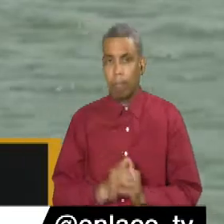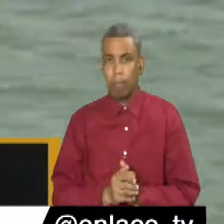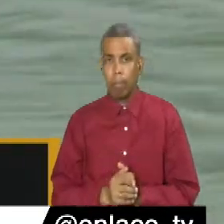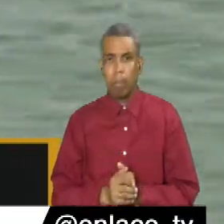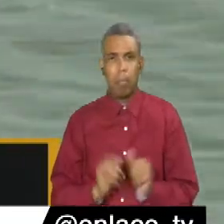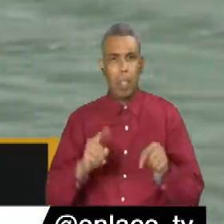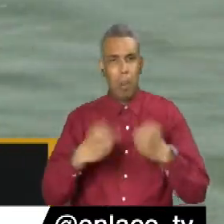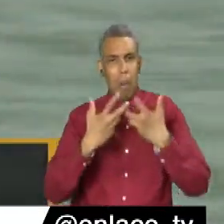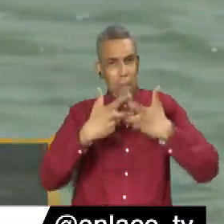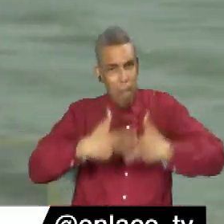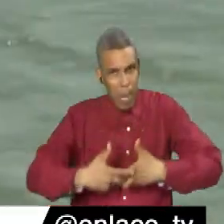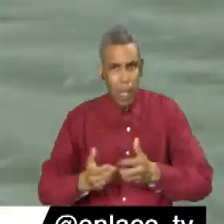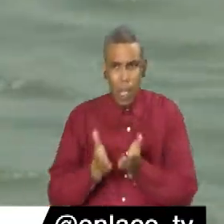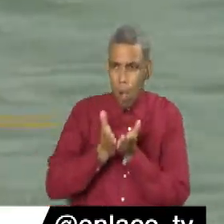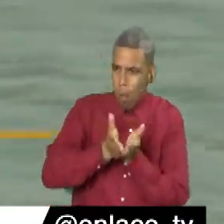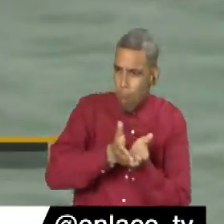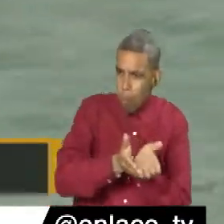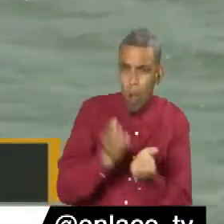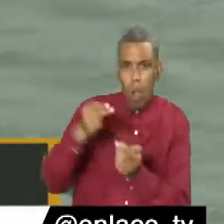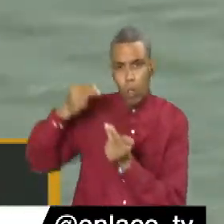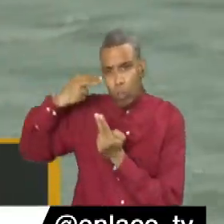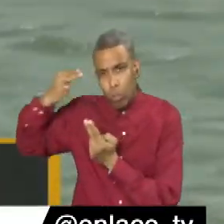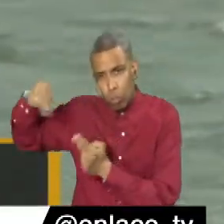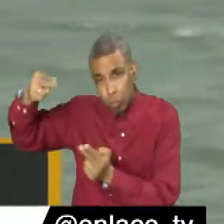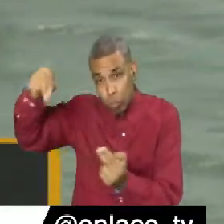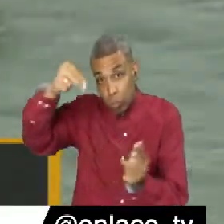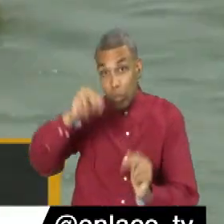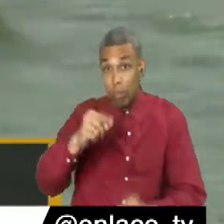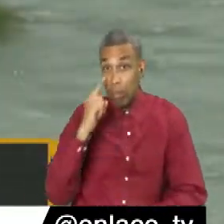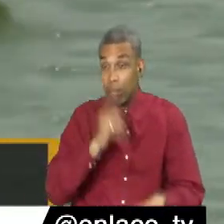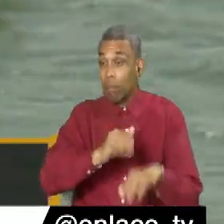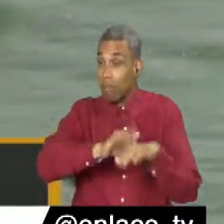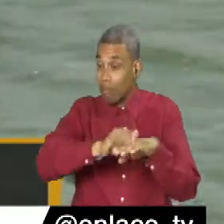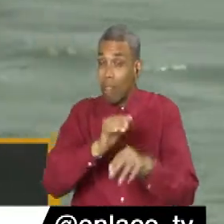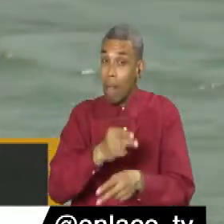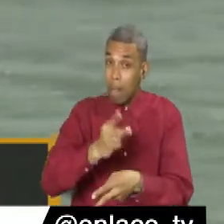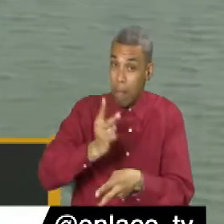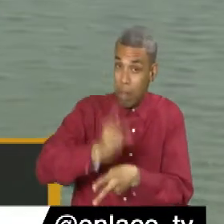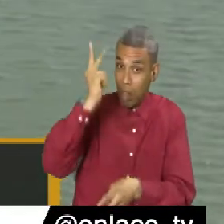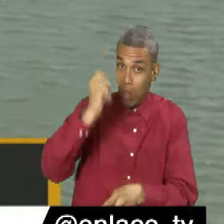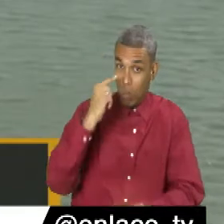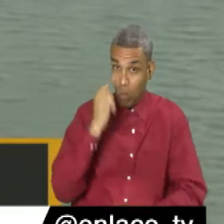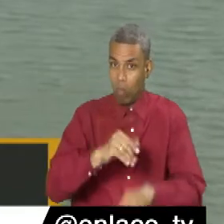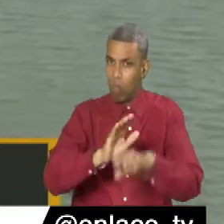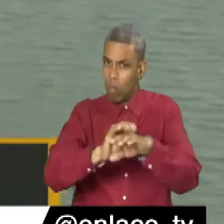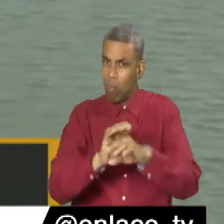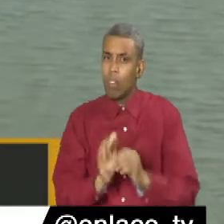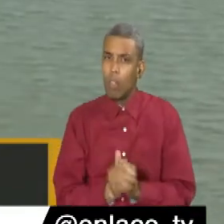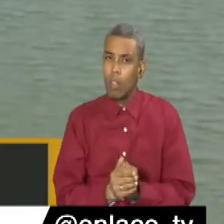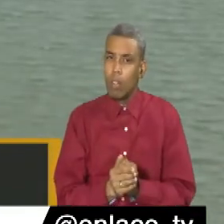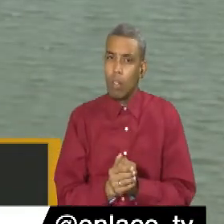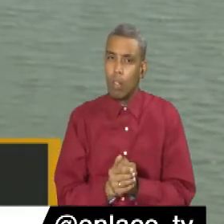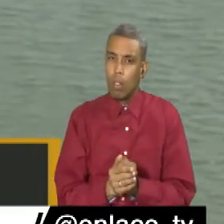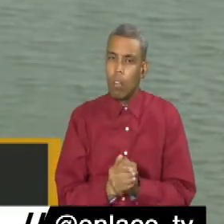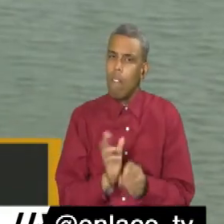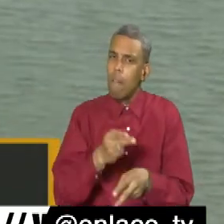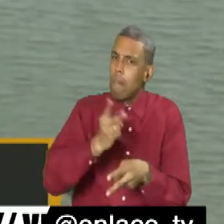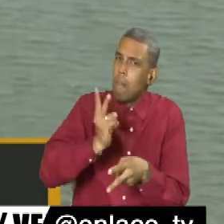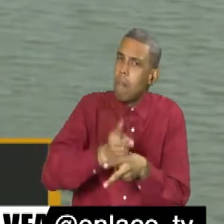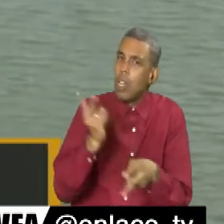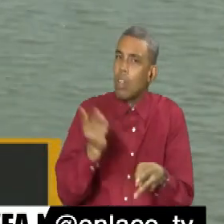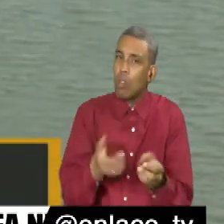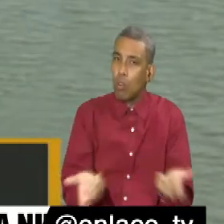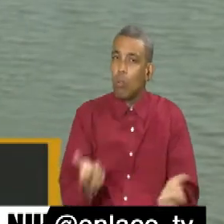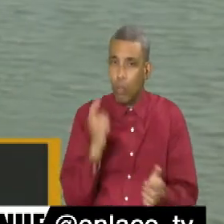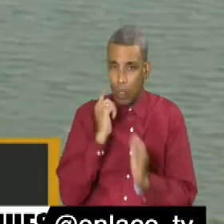realizando trabajos turísticos en el embalse de Topocoro, situación que tiene preocupadas a las autoridades del departamento de Santander ante el peligro que este puede